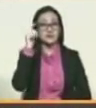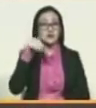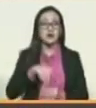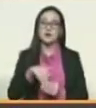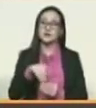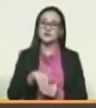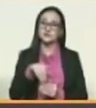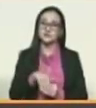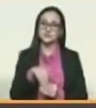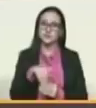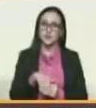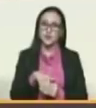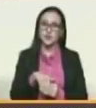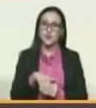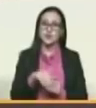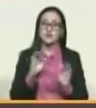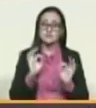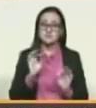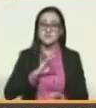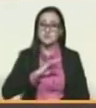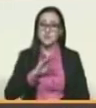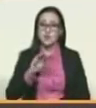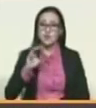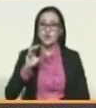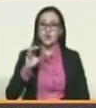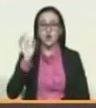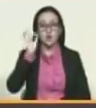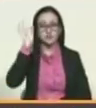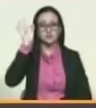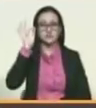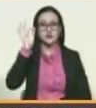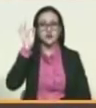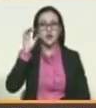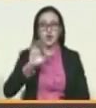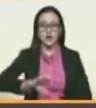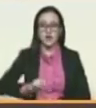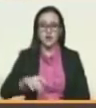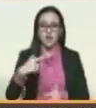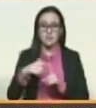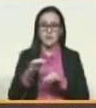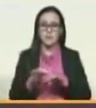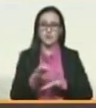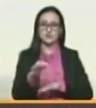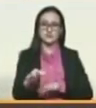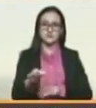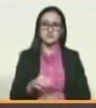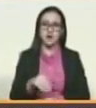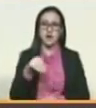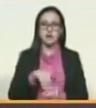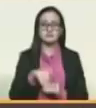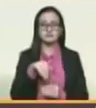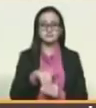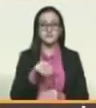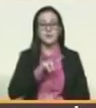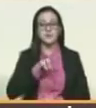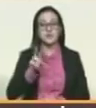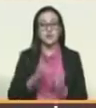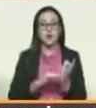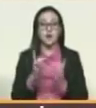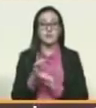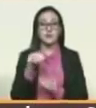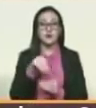elecciones parlamentarias de consejos legislativos regionales y consejos municipales. El 22 de abril la elección que